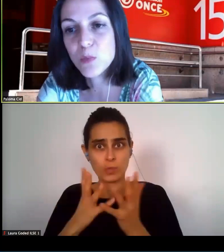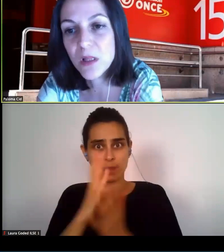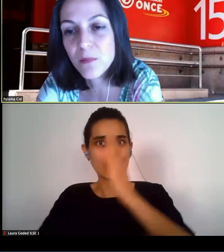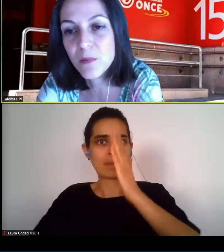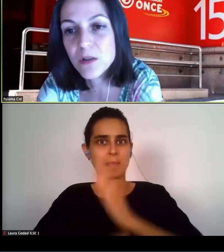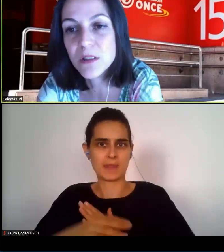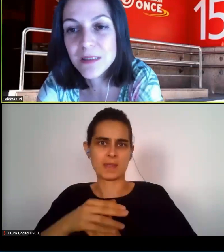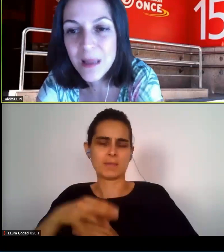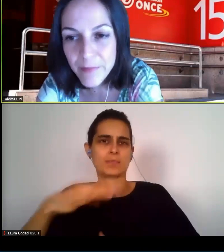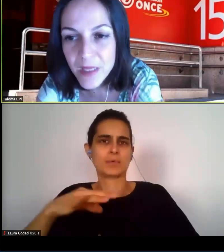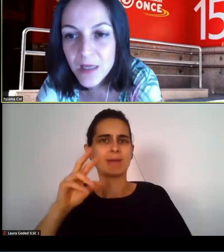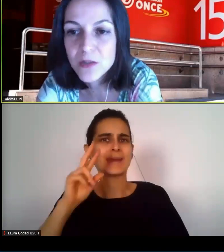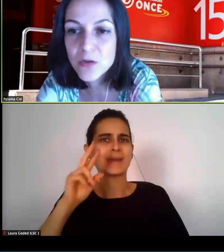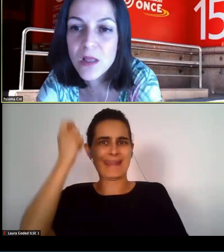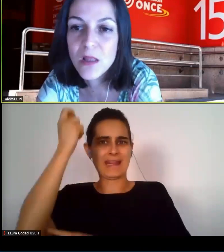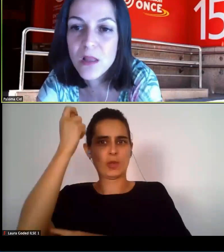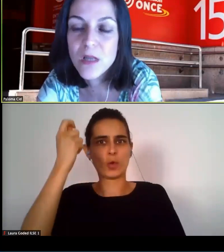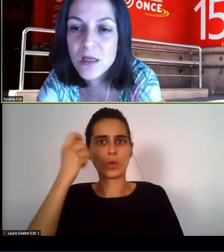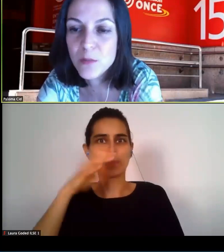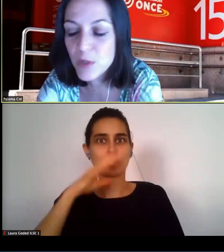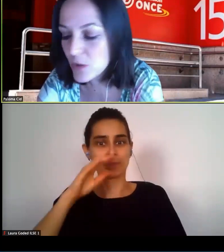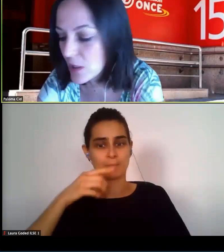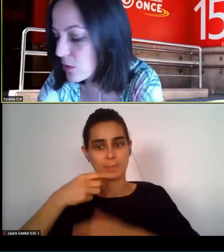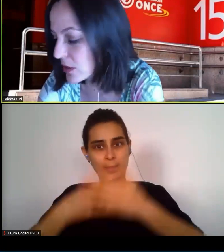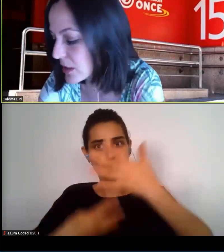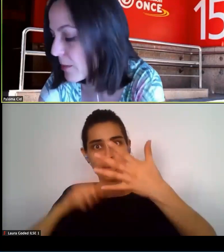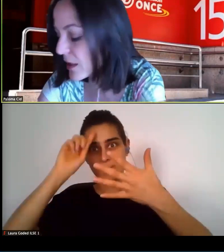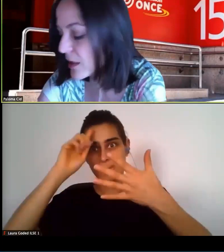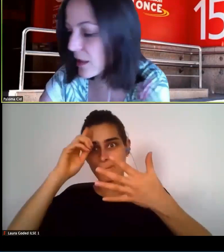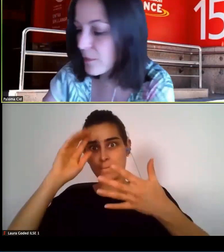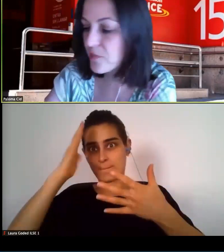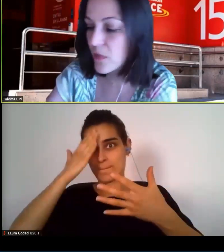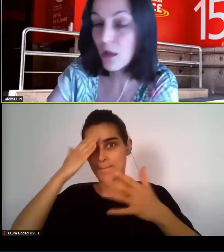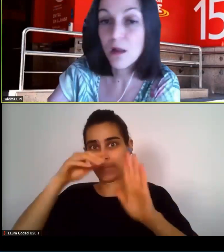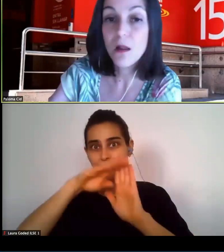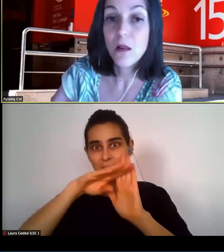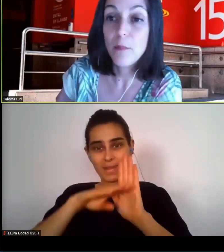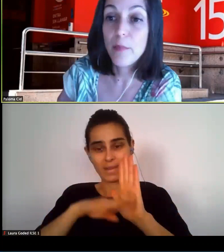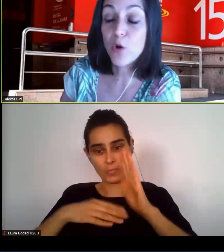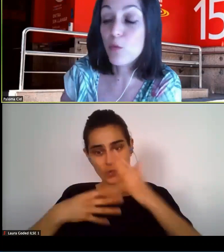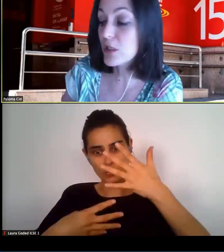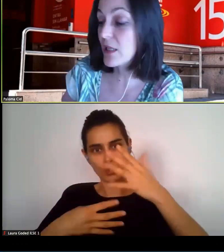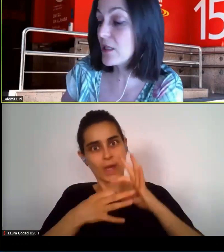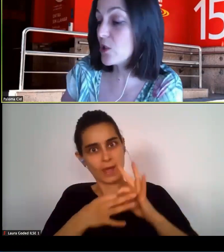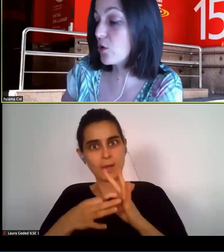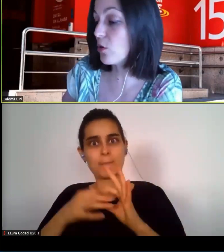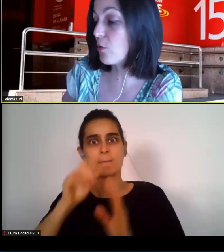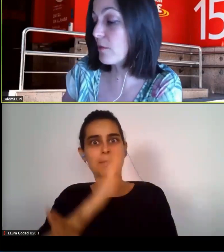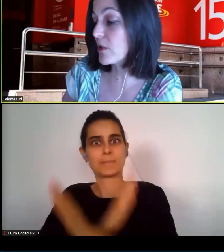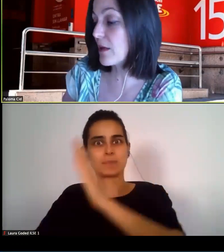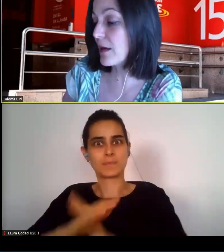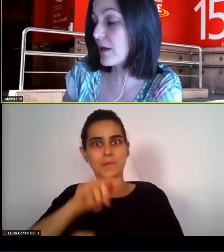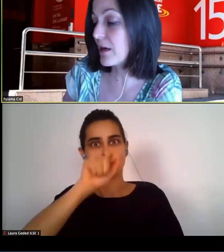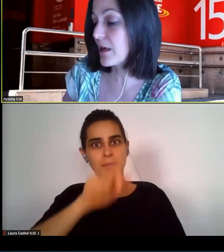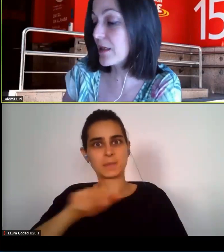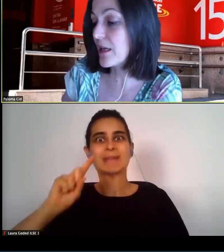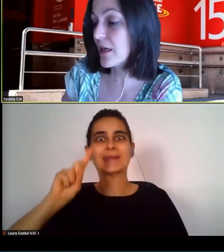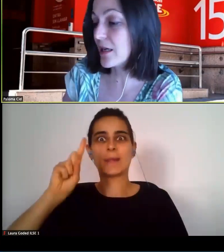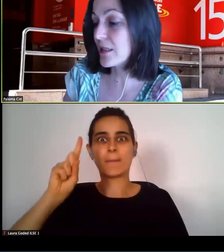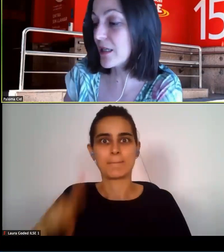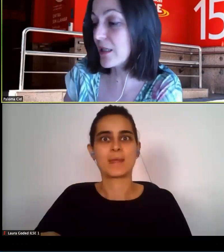estos principios también asociados a las personas con discapacidad. Pero como os he dicho, como vamos a ver en